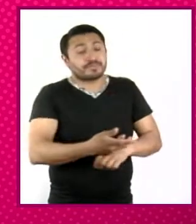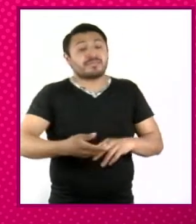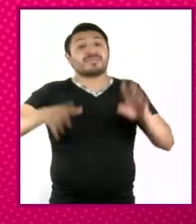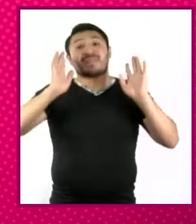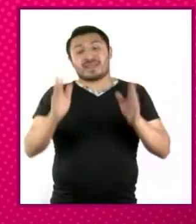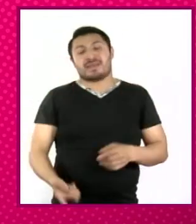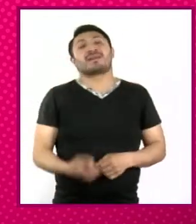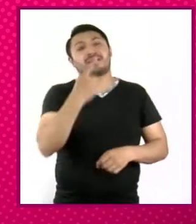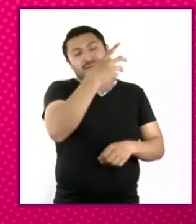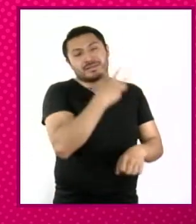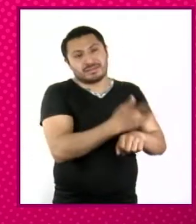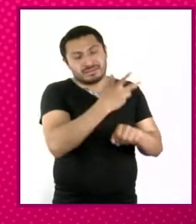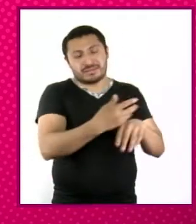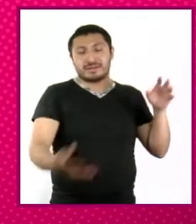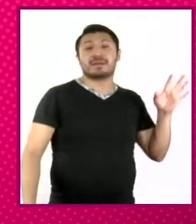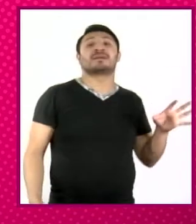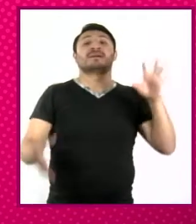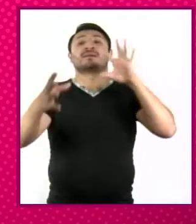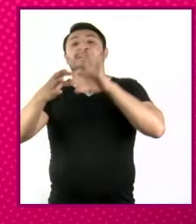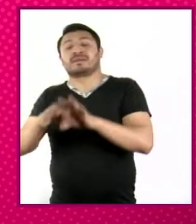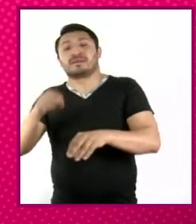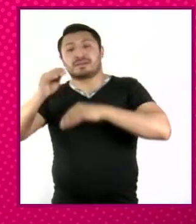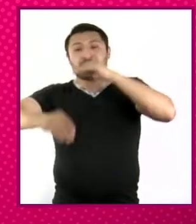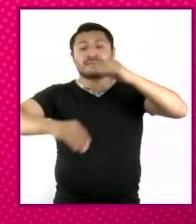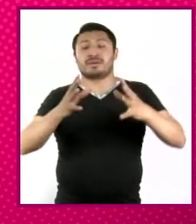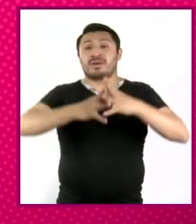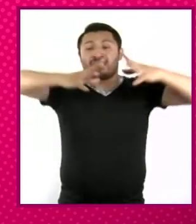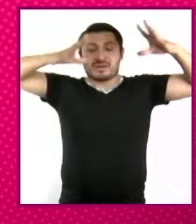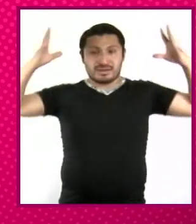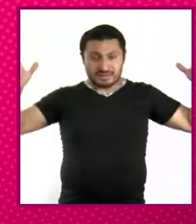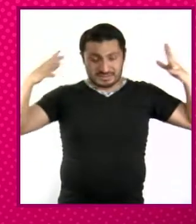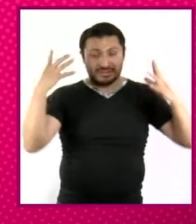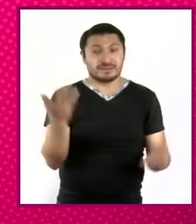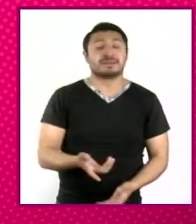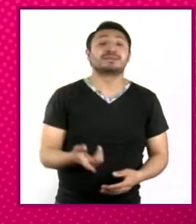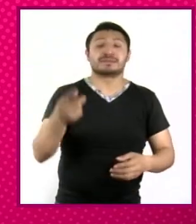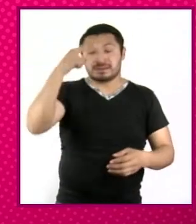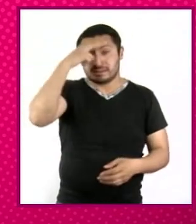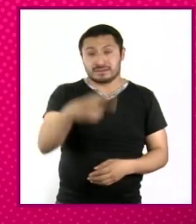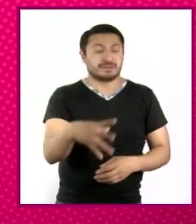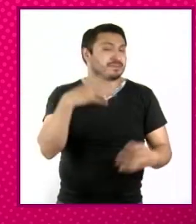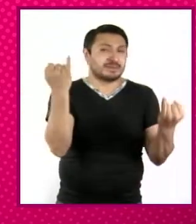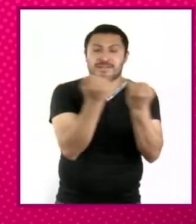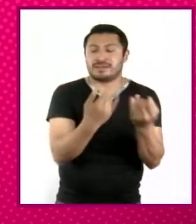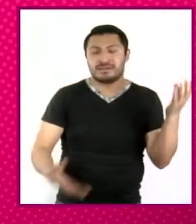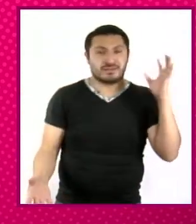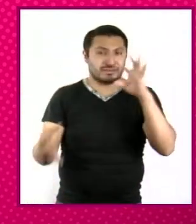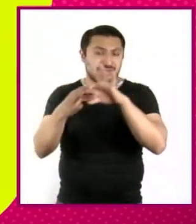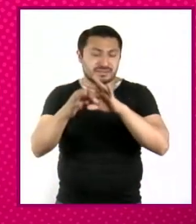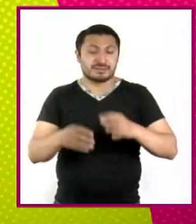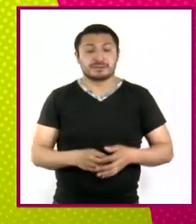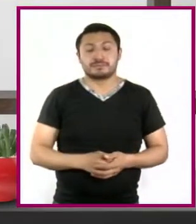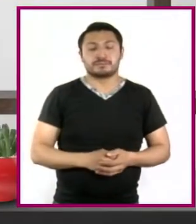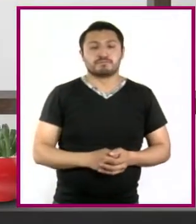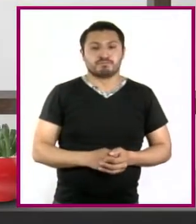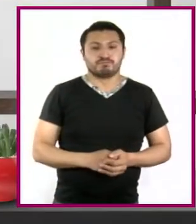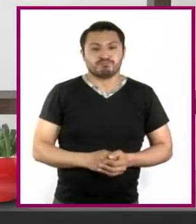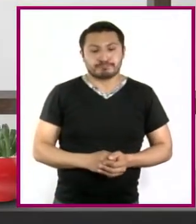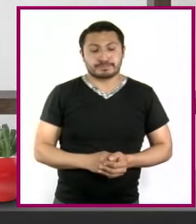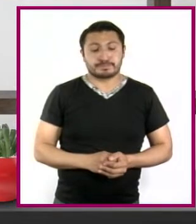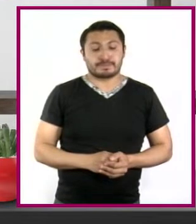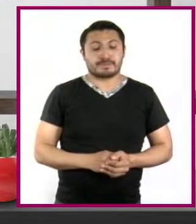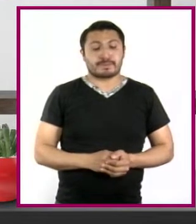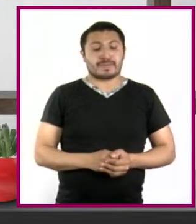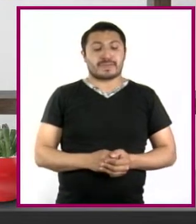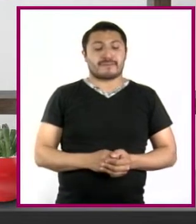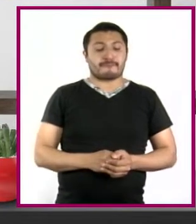los Estados Unidos están relacionados con procesos mucho más amplios, ¿no? Y a través de los cuales México también forma parte.